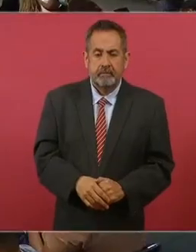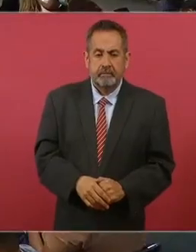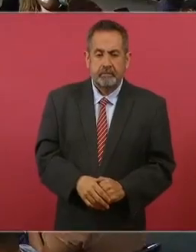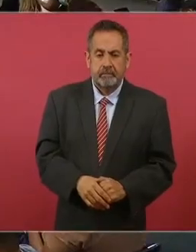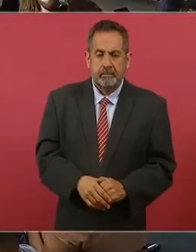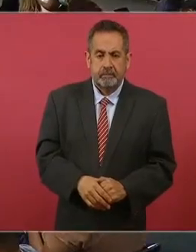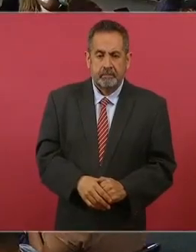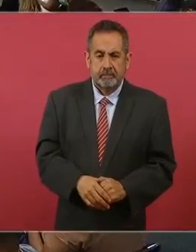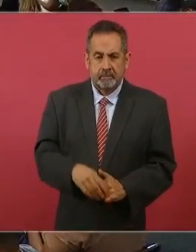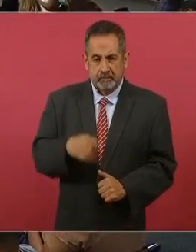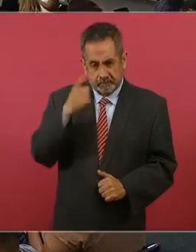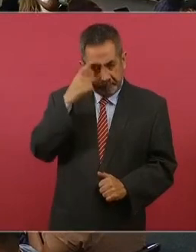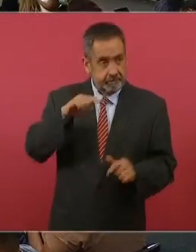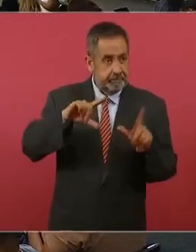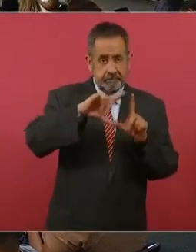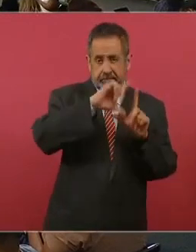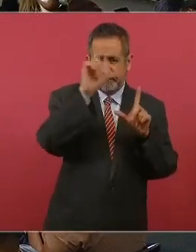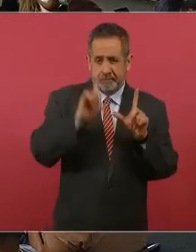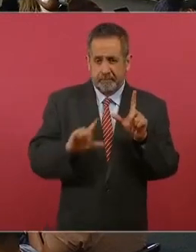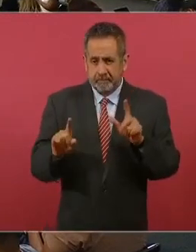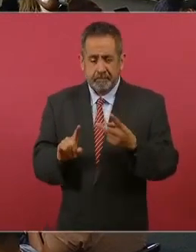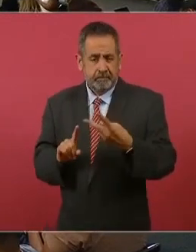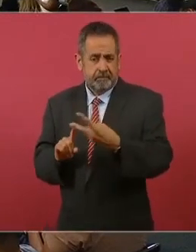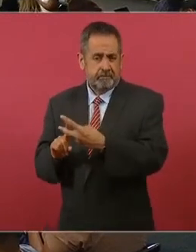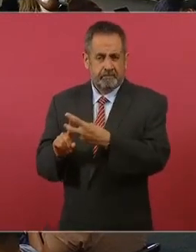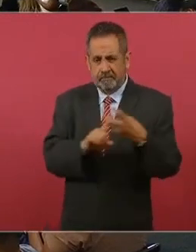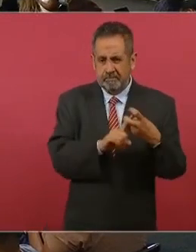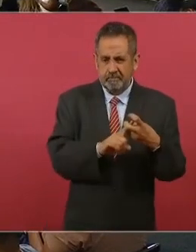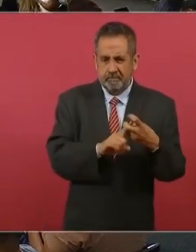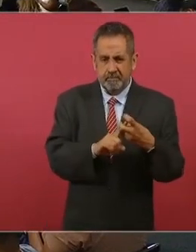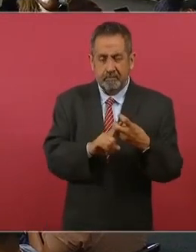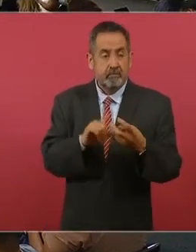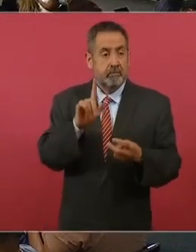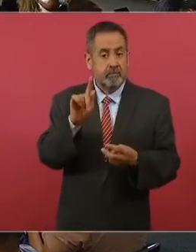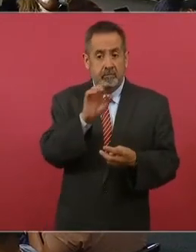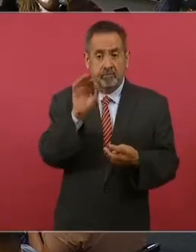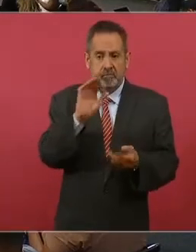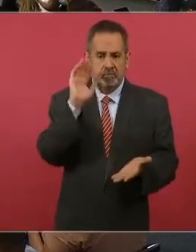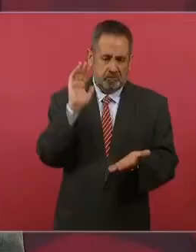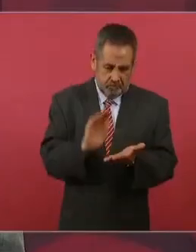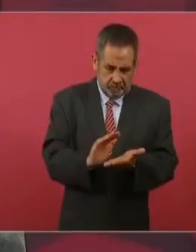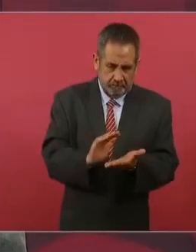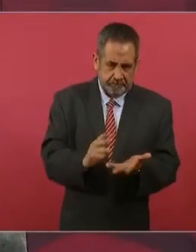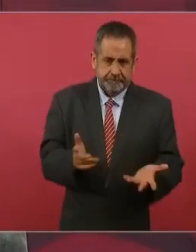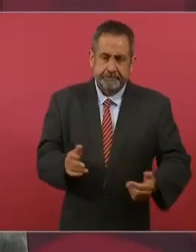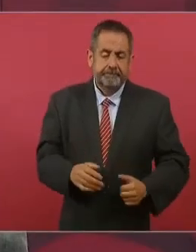Una disminución nacional en secuestros del 70%.